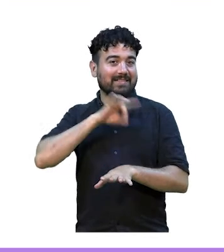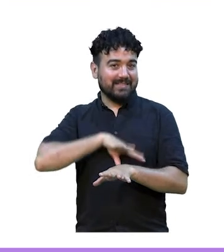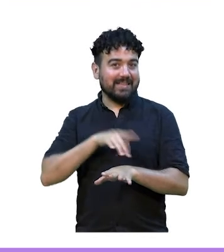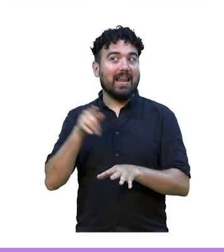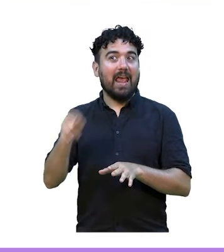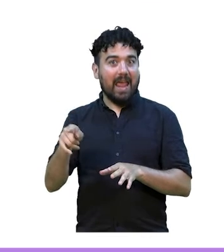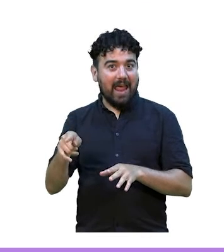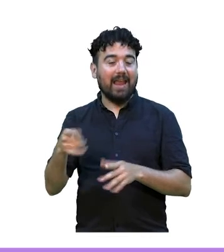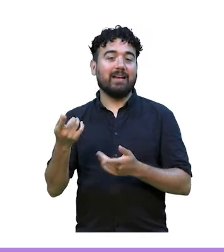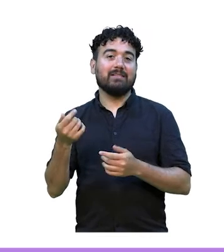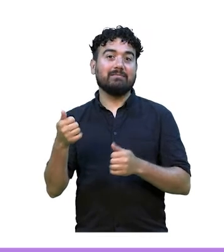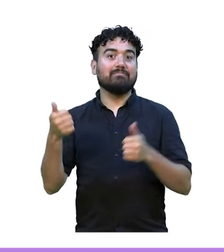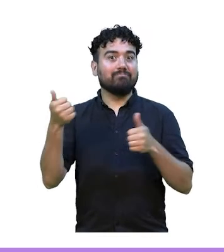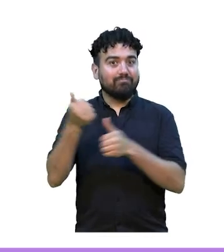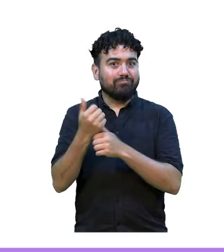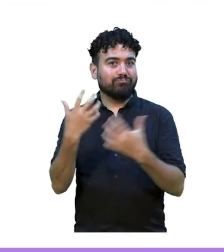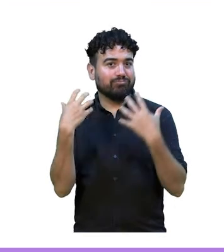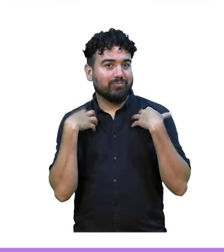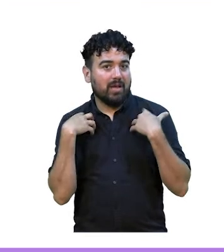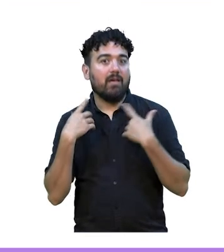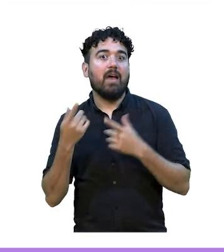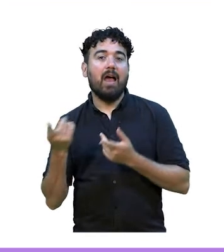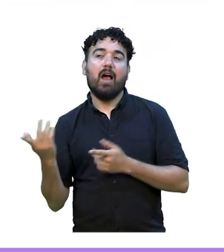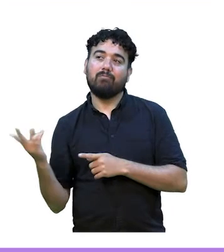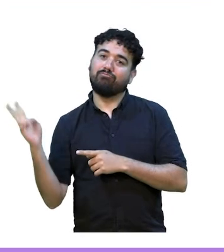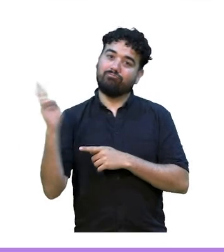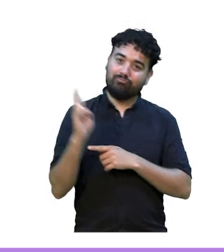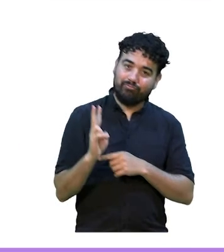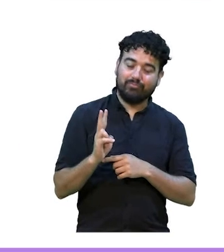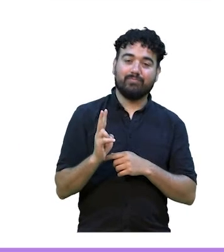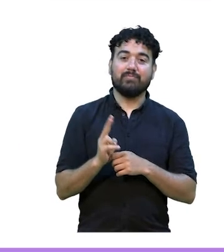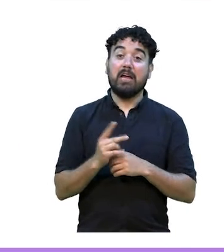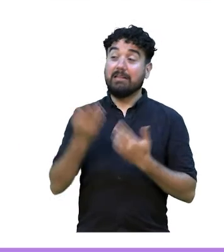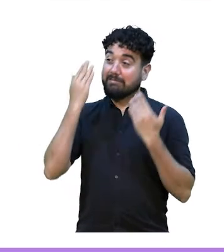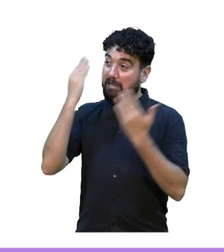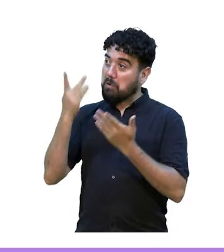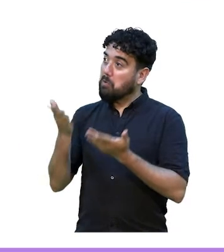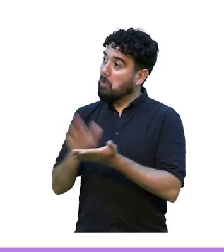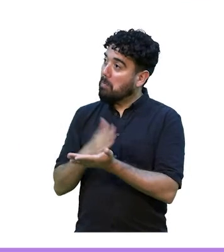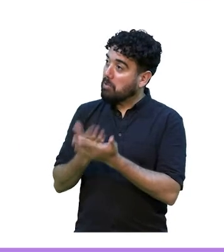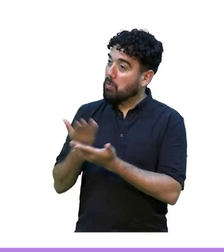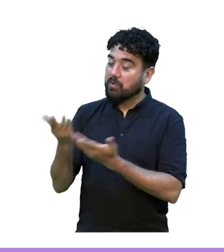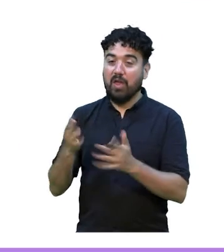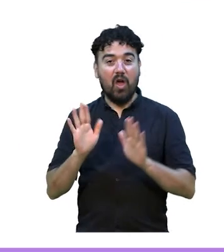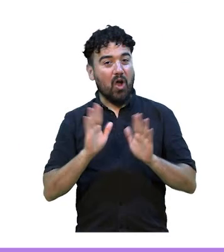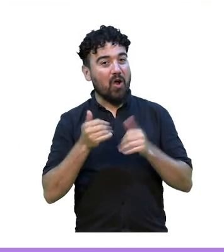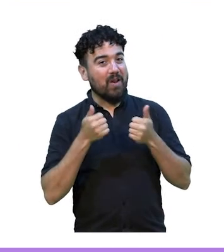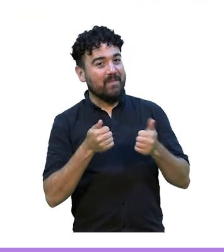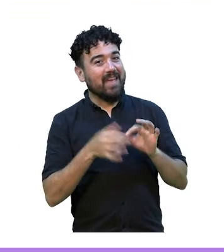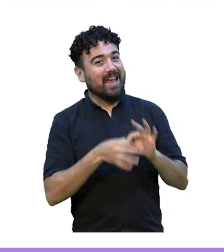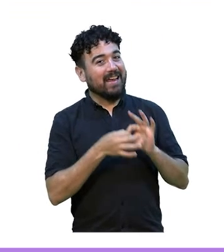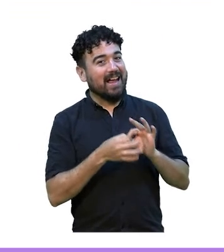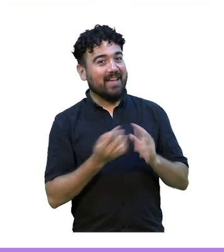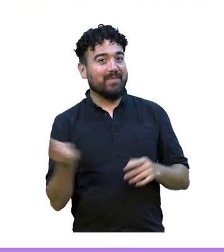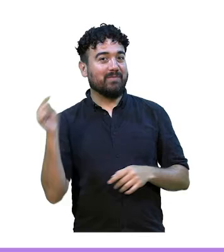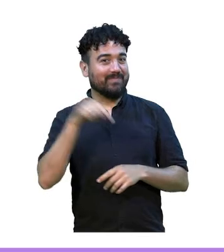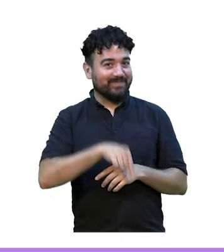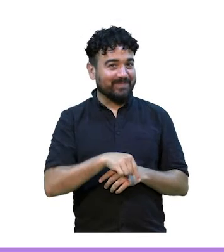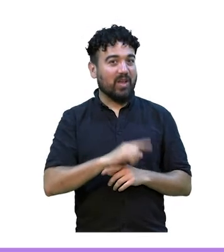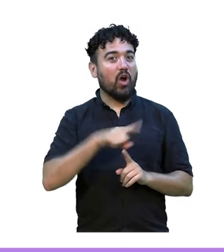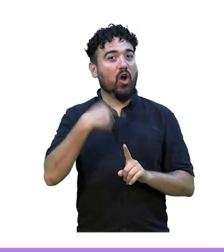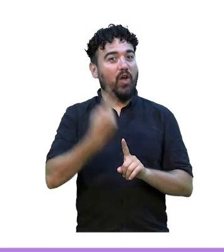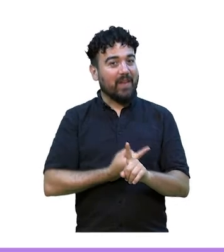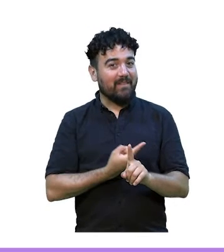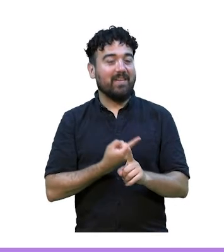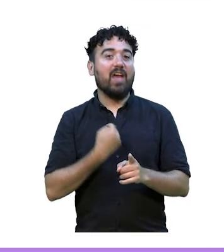Chile. Así que les saludo y agradezco que hayan venido, estén aquí. Primero preguntarles cómo están. Hola, bien, gracias por